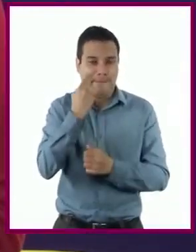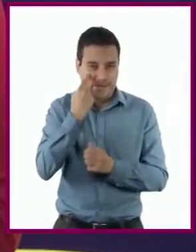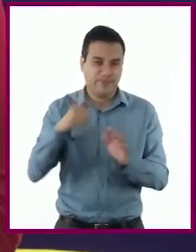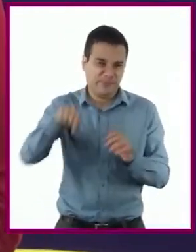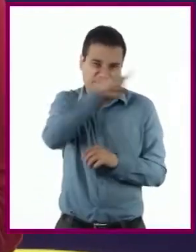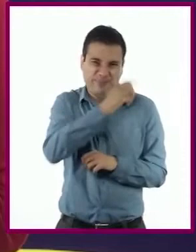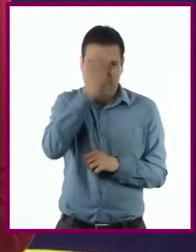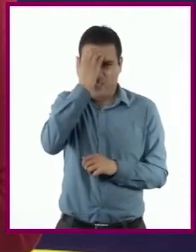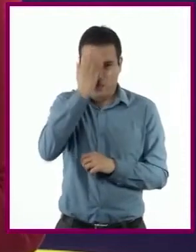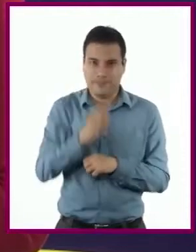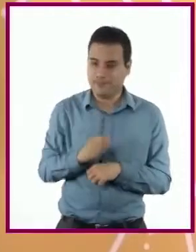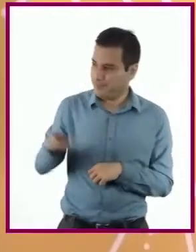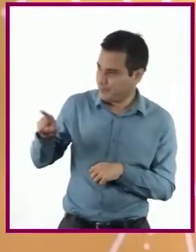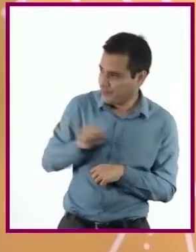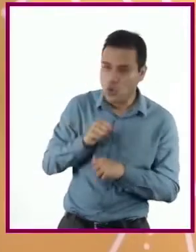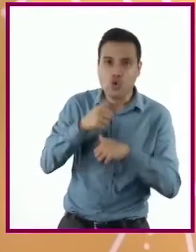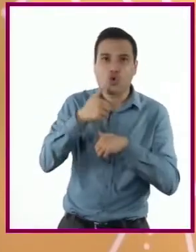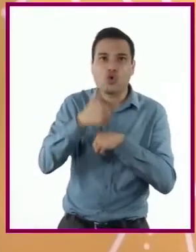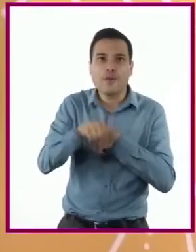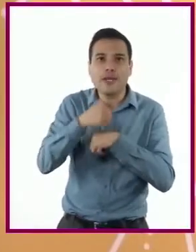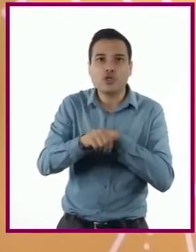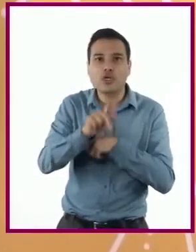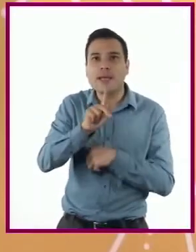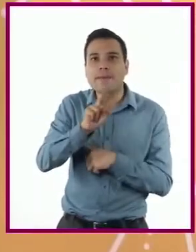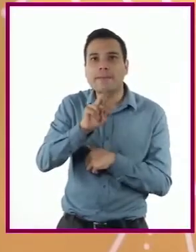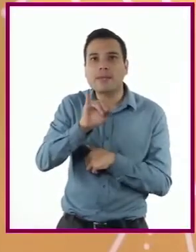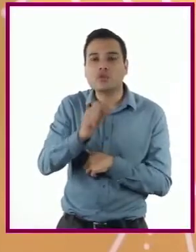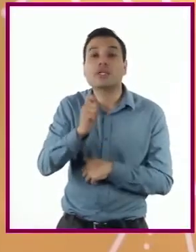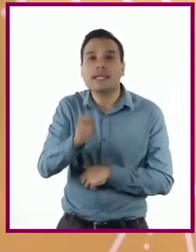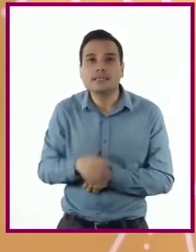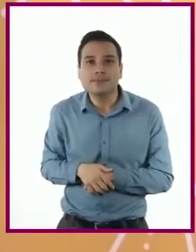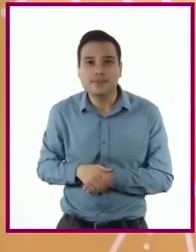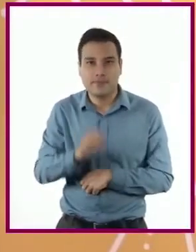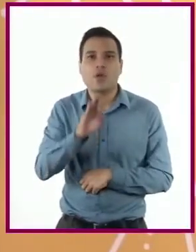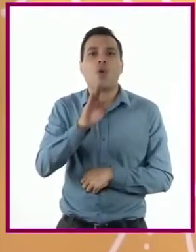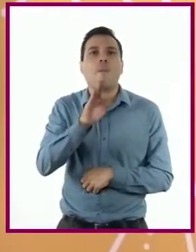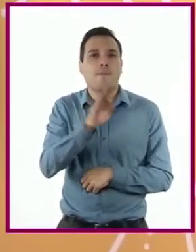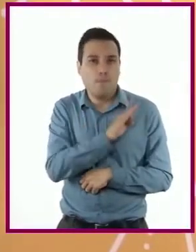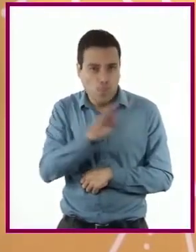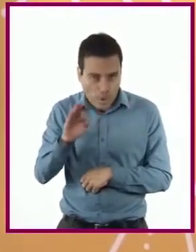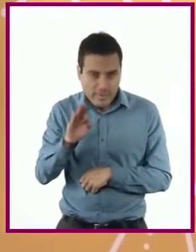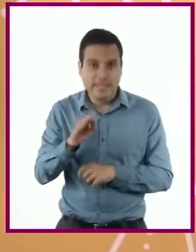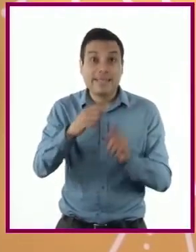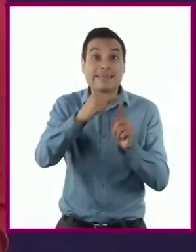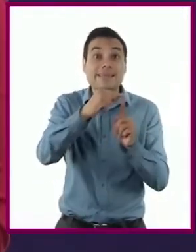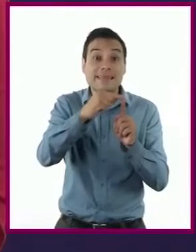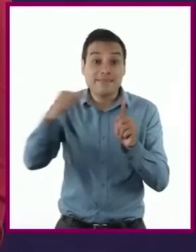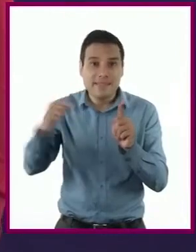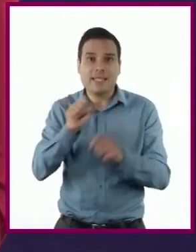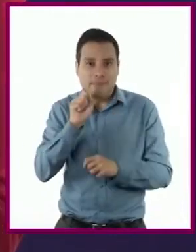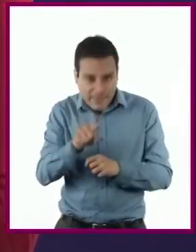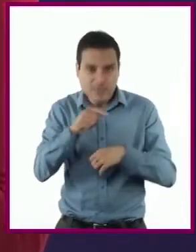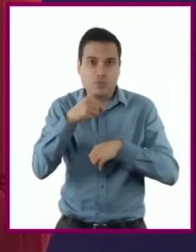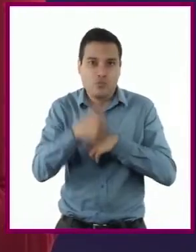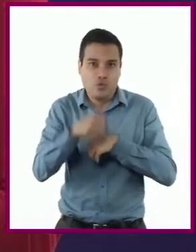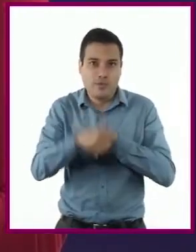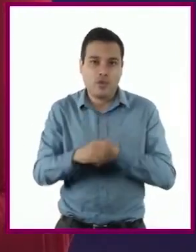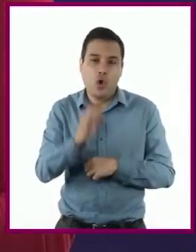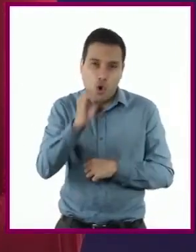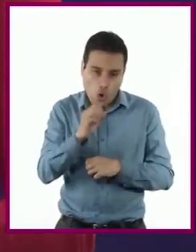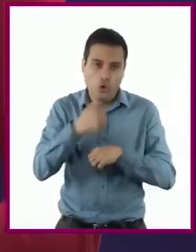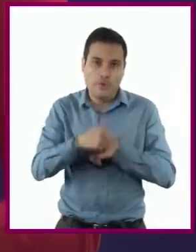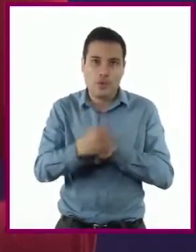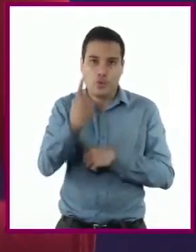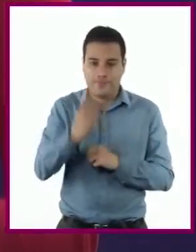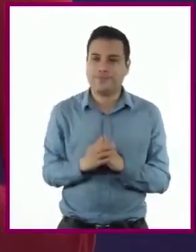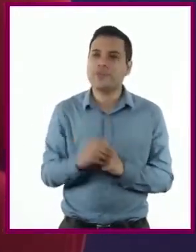los números primos son aquellos divisibles entre sí mismos y la unidad. Leslie, por favor, elige dos